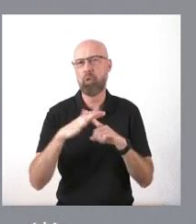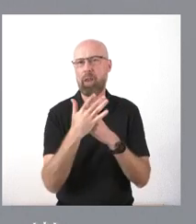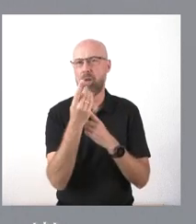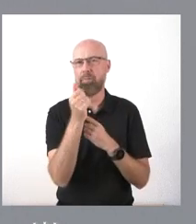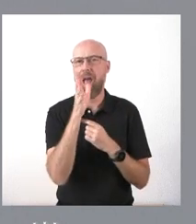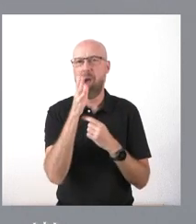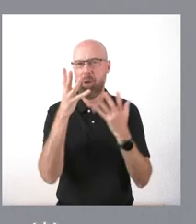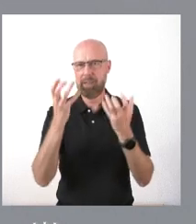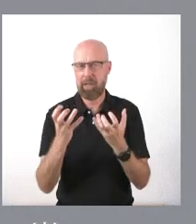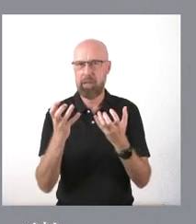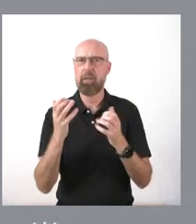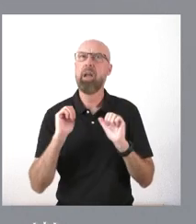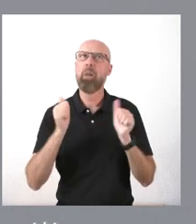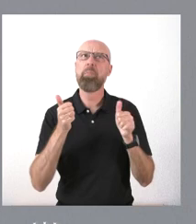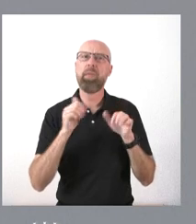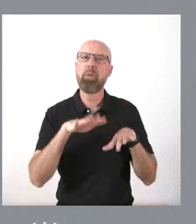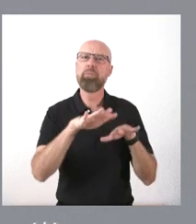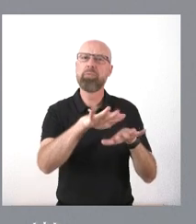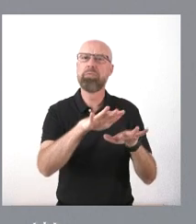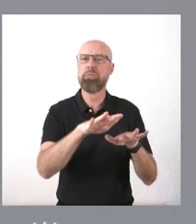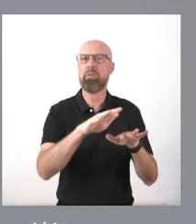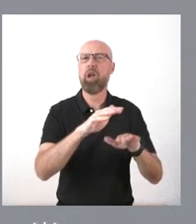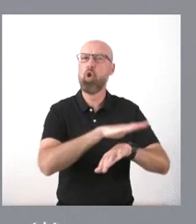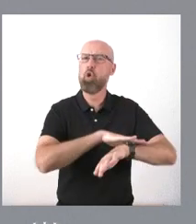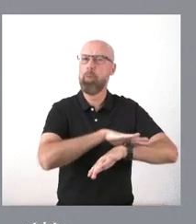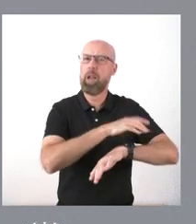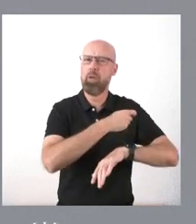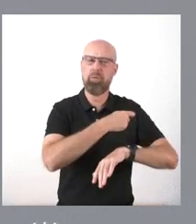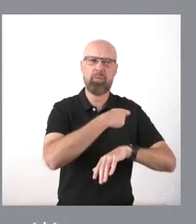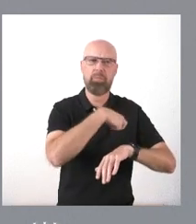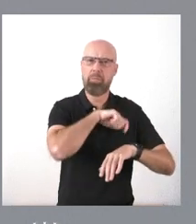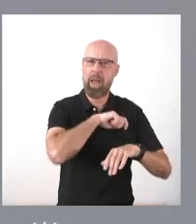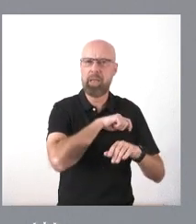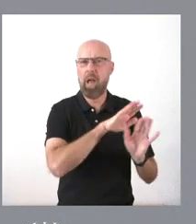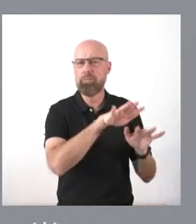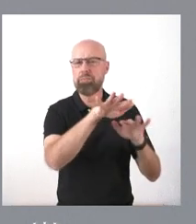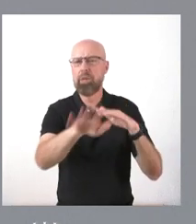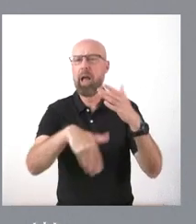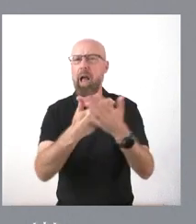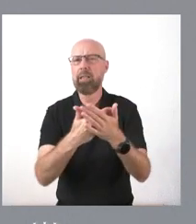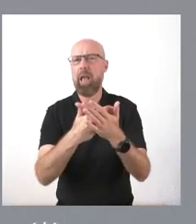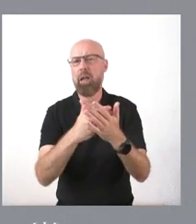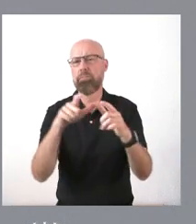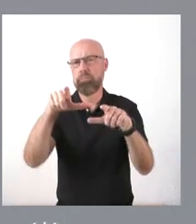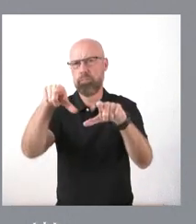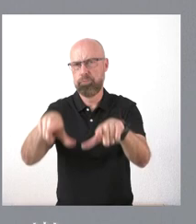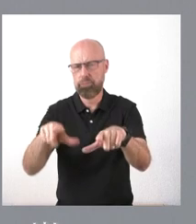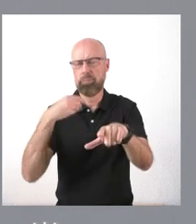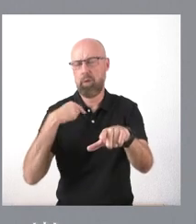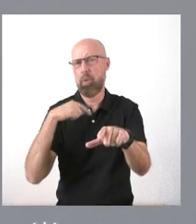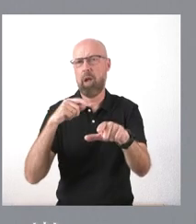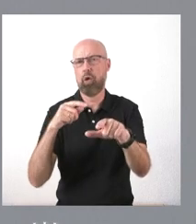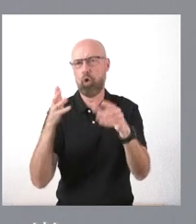en la sede del gobierno de España y acaba en la sede de la consejería y de la junta de Castilla y león nosotros